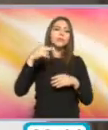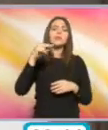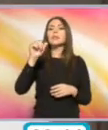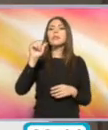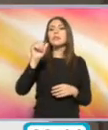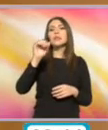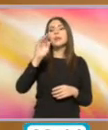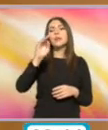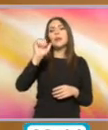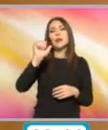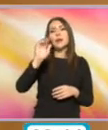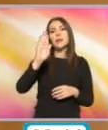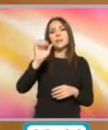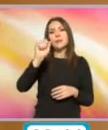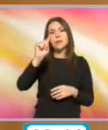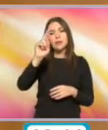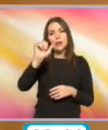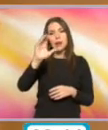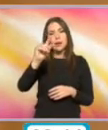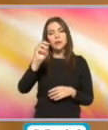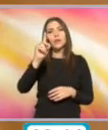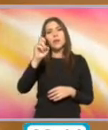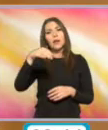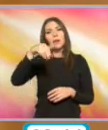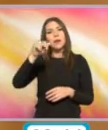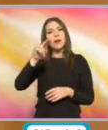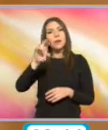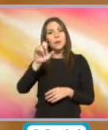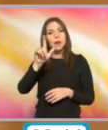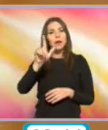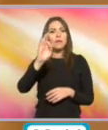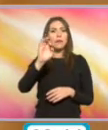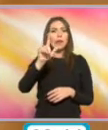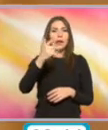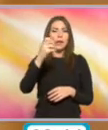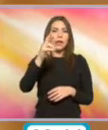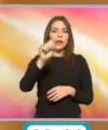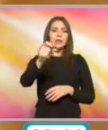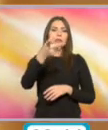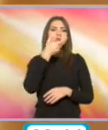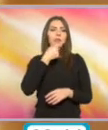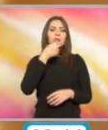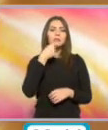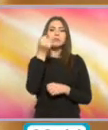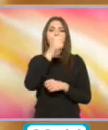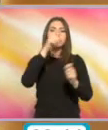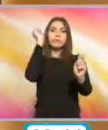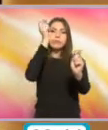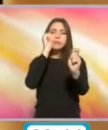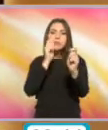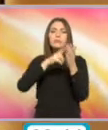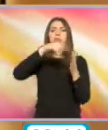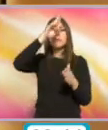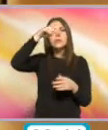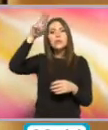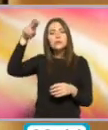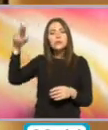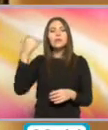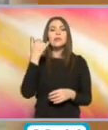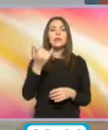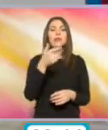Manuel Felgueres, que es otro gran escultor, pintor contemporáneo que además acaba de hacer